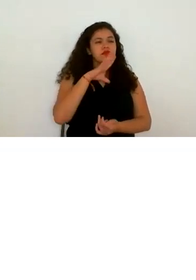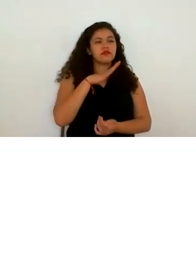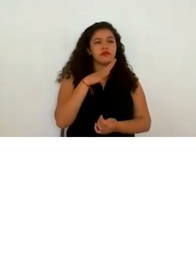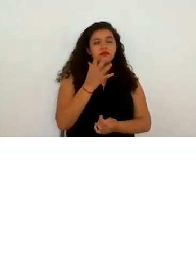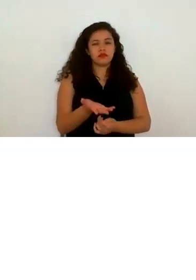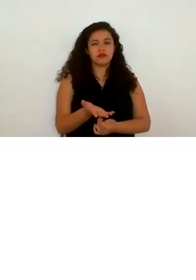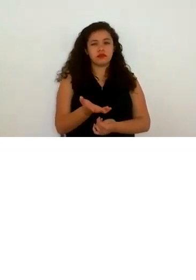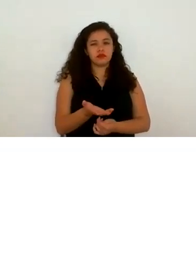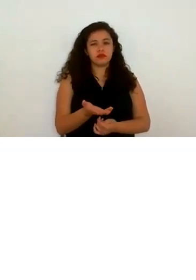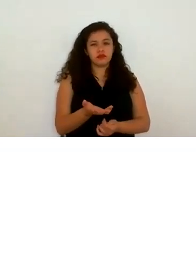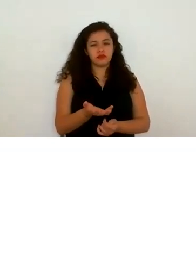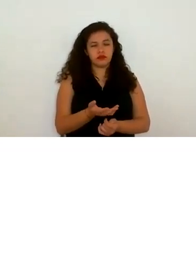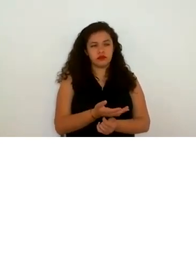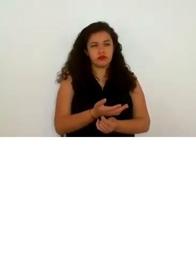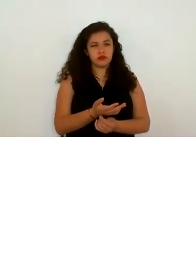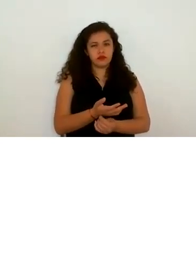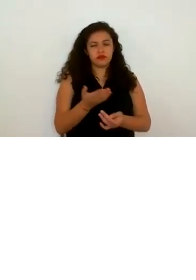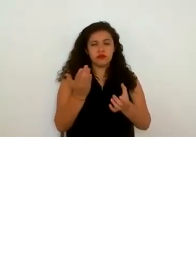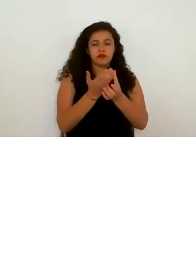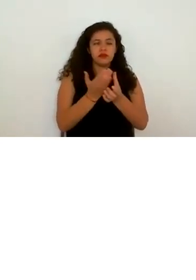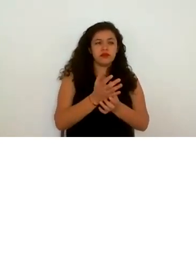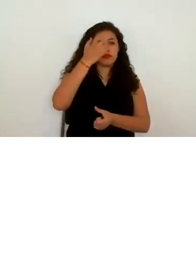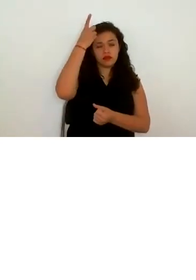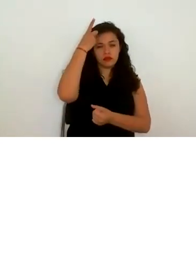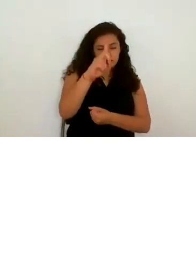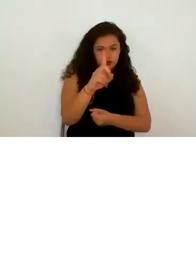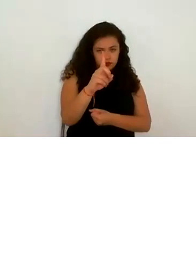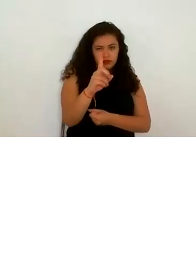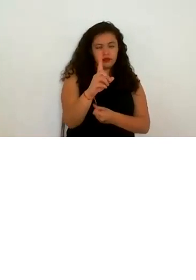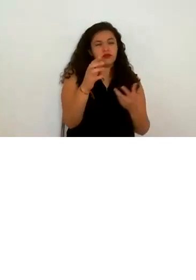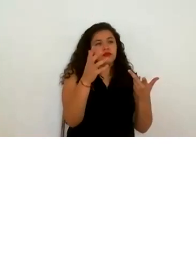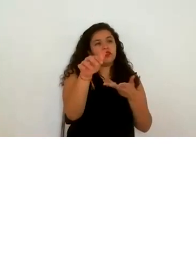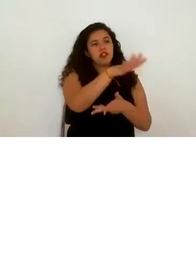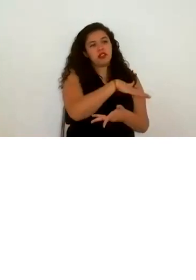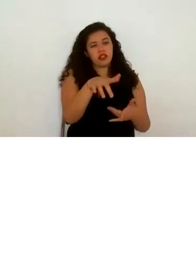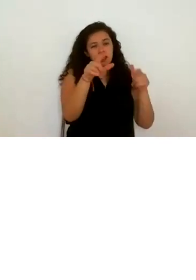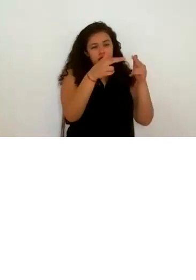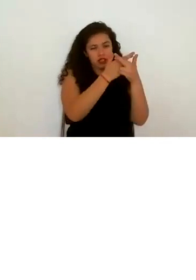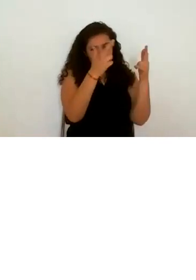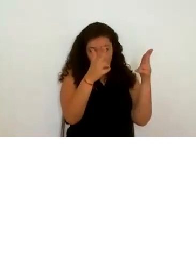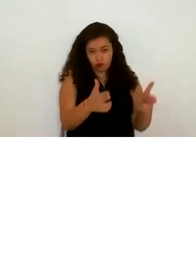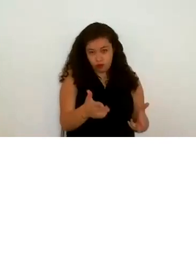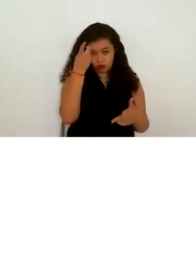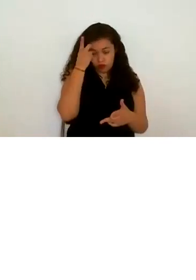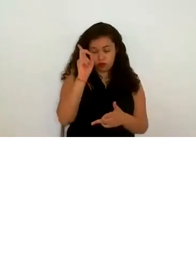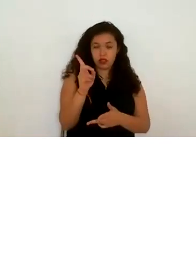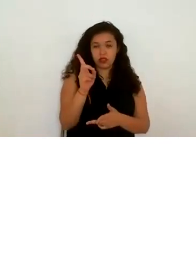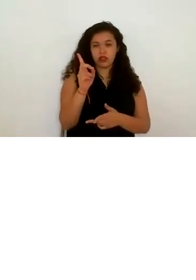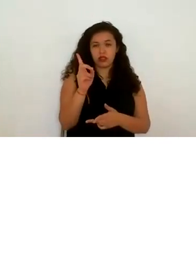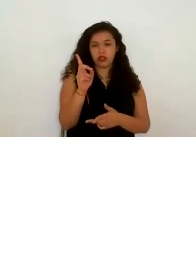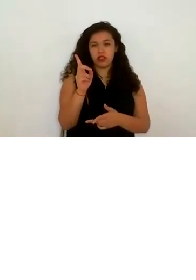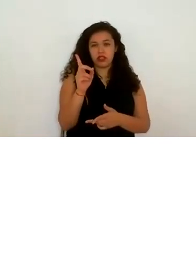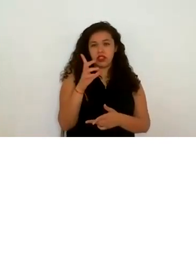la carpeta que el dueño sería a lo mejor el área de recursos humanos y crear